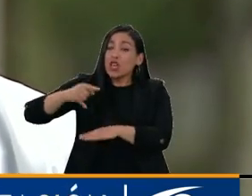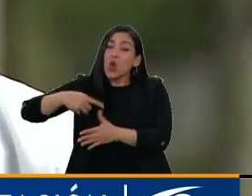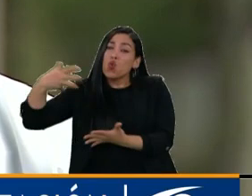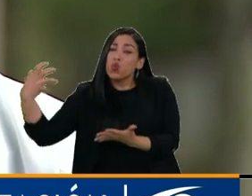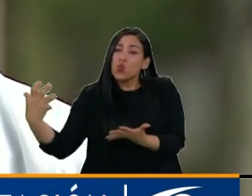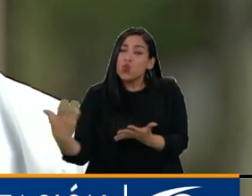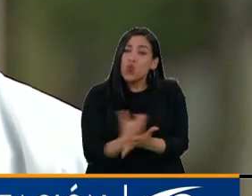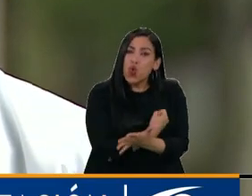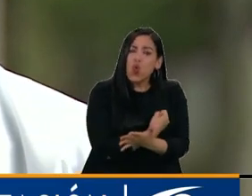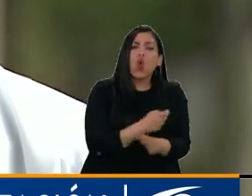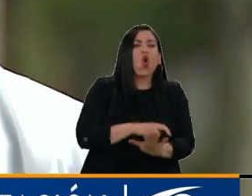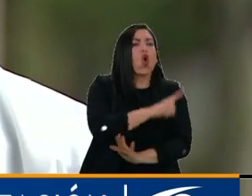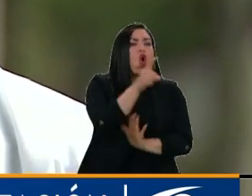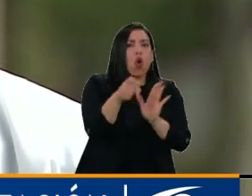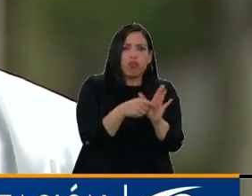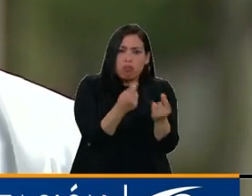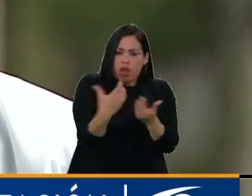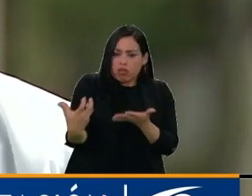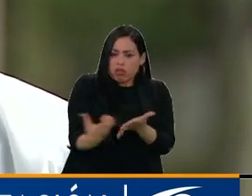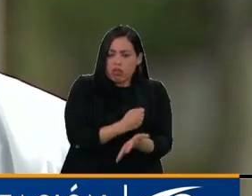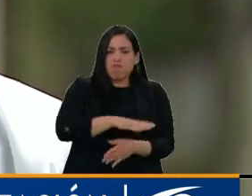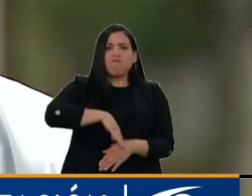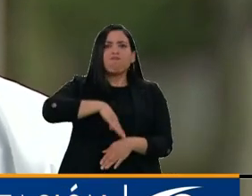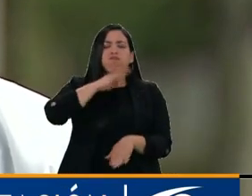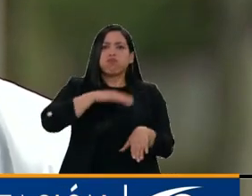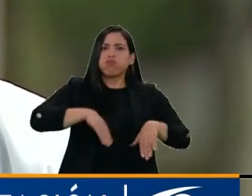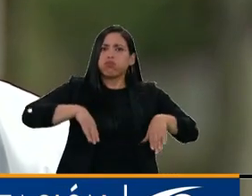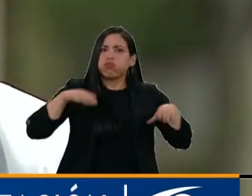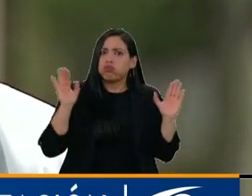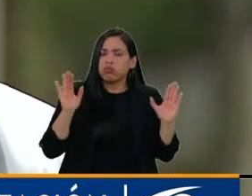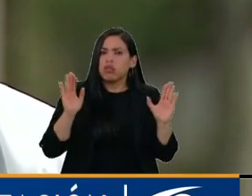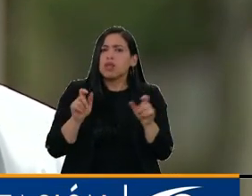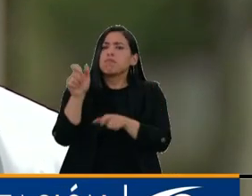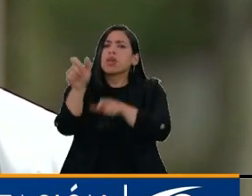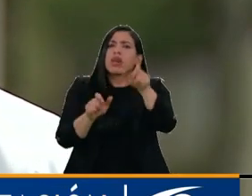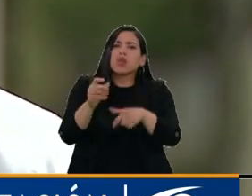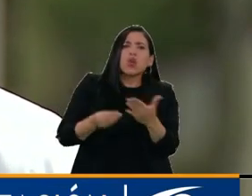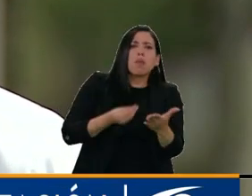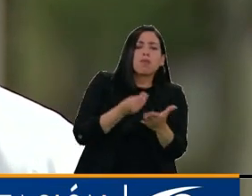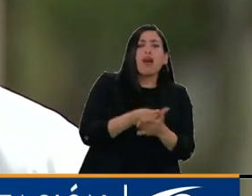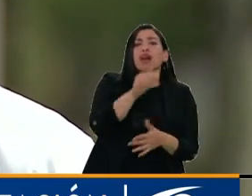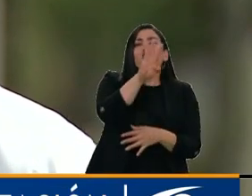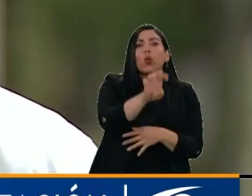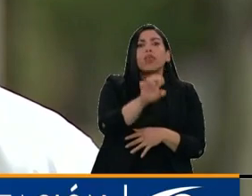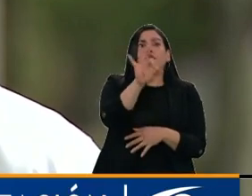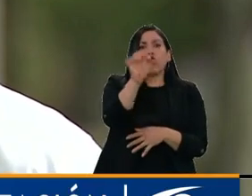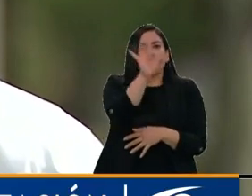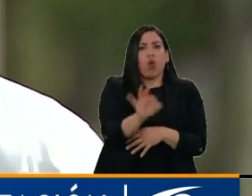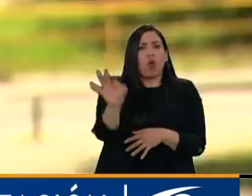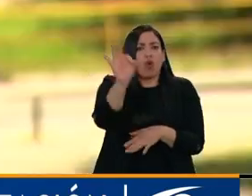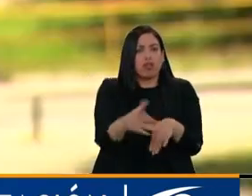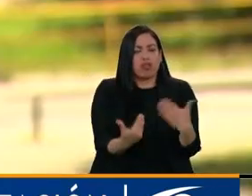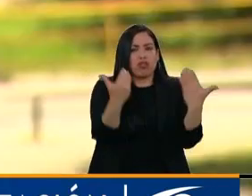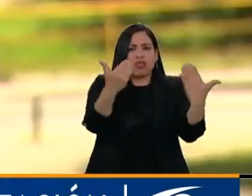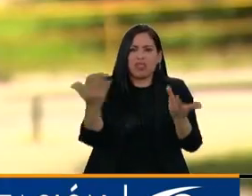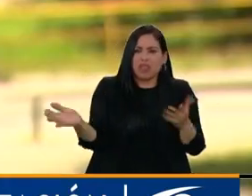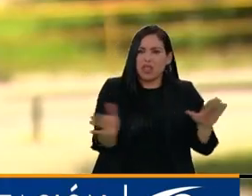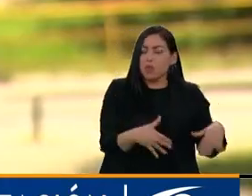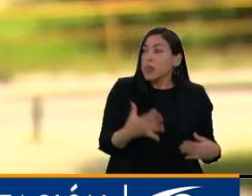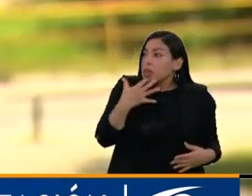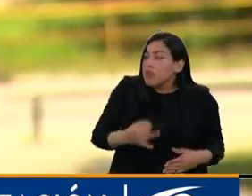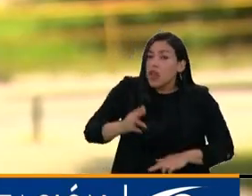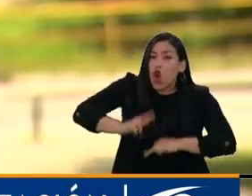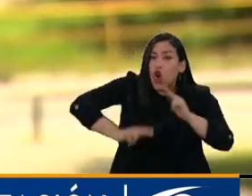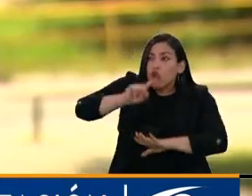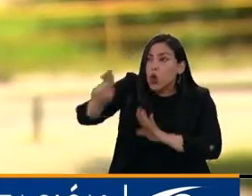los valores necesarios y el pago oportuno de la gente alcanzó casi el 98%. Las obras no se han visto por